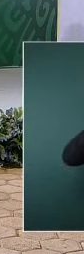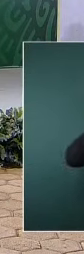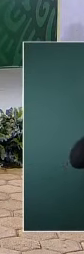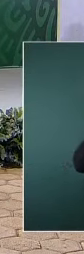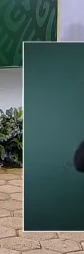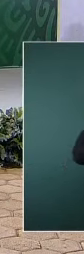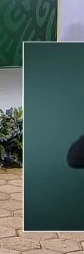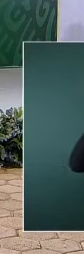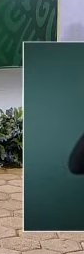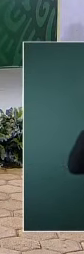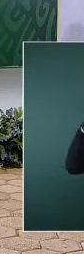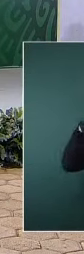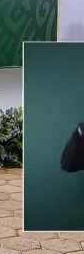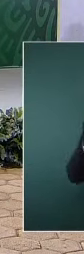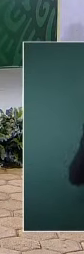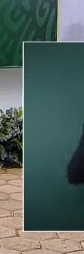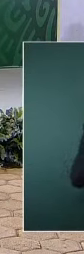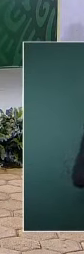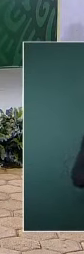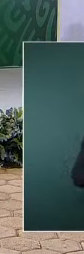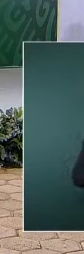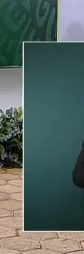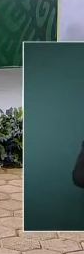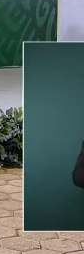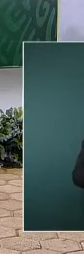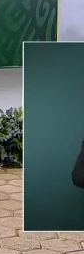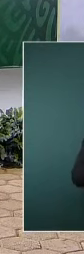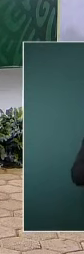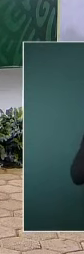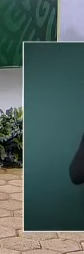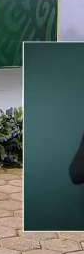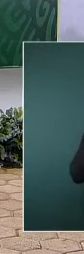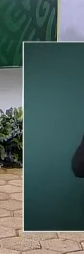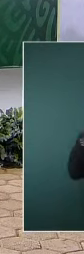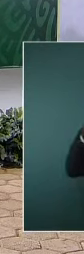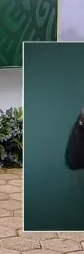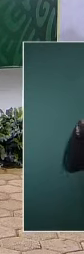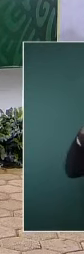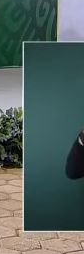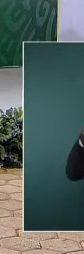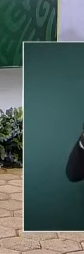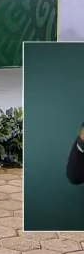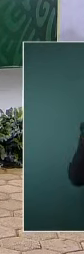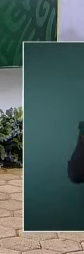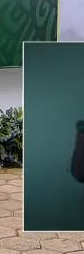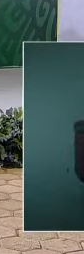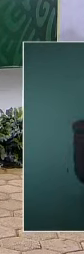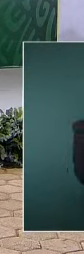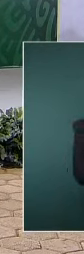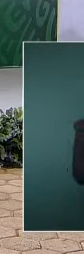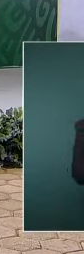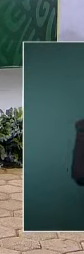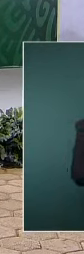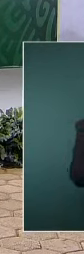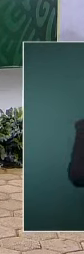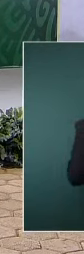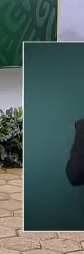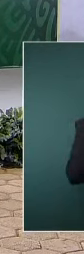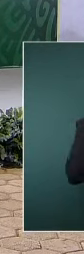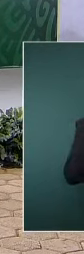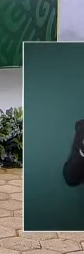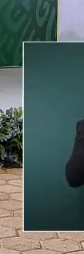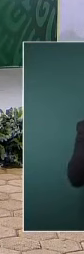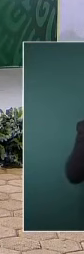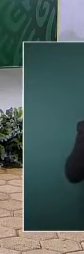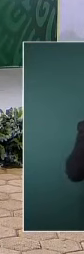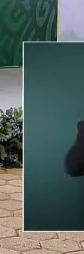de México, y solo se abrían bajo las órdenes de Froilán Gracia García, brazo derecho del entonces director general de